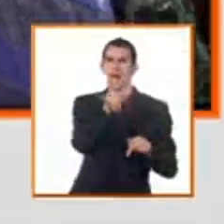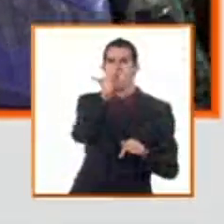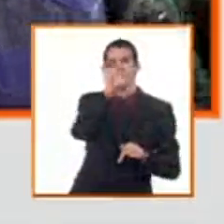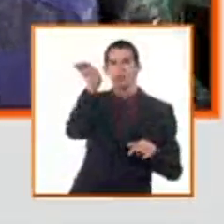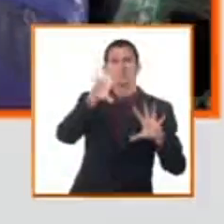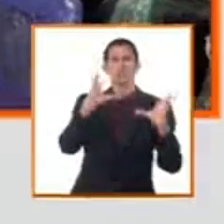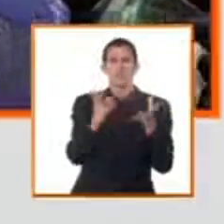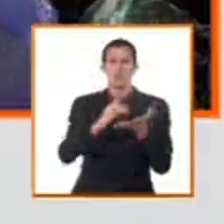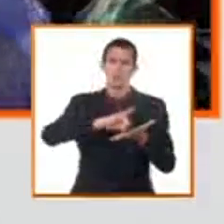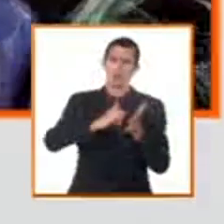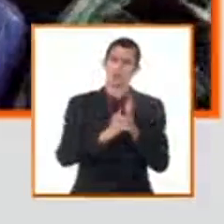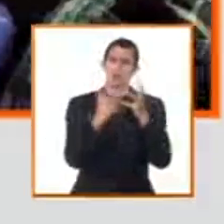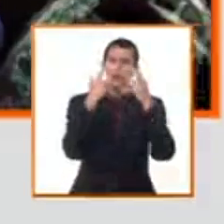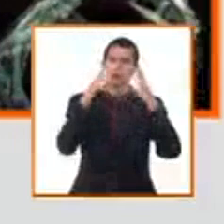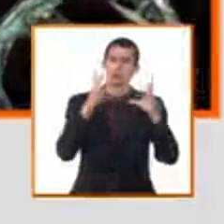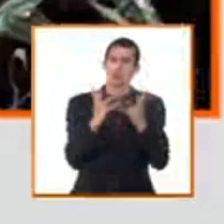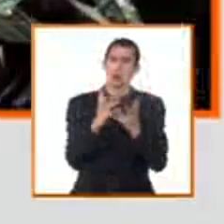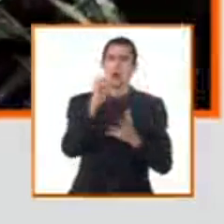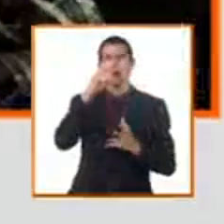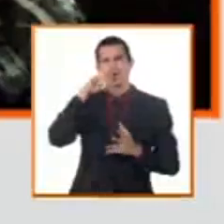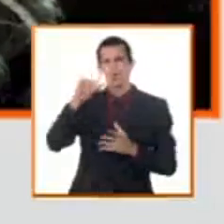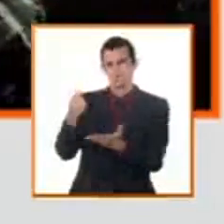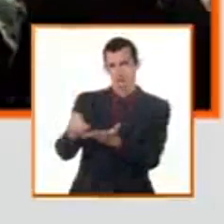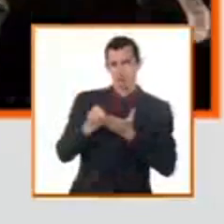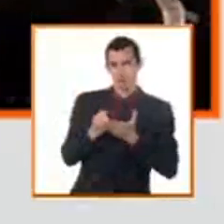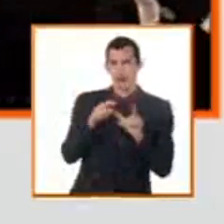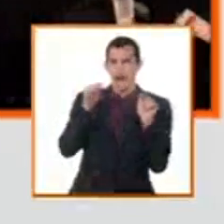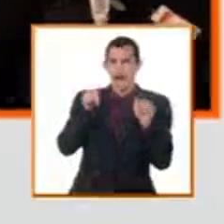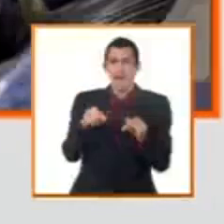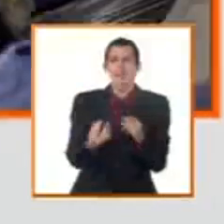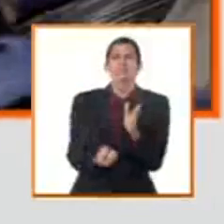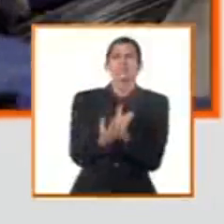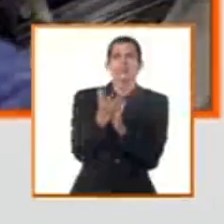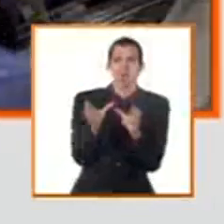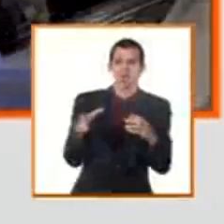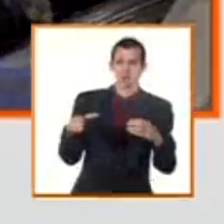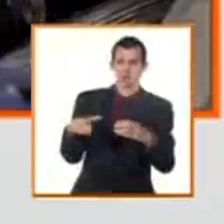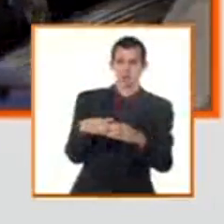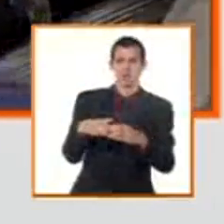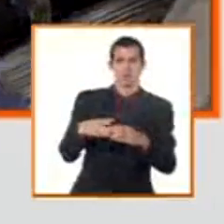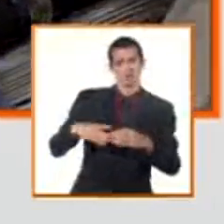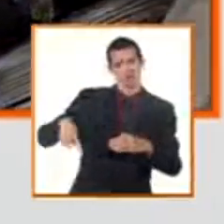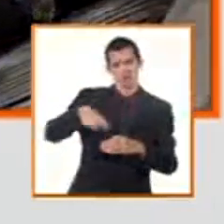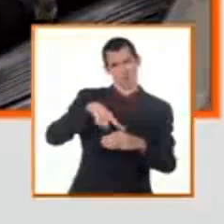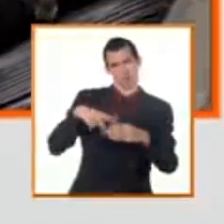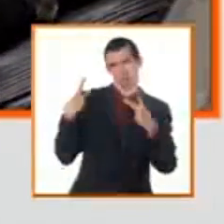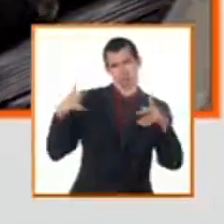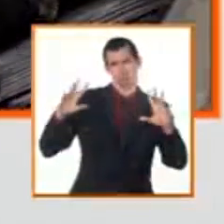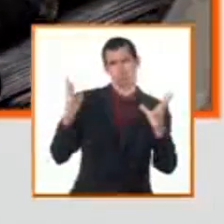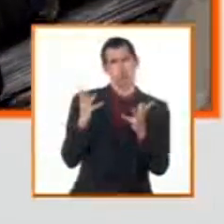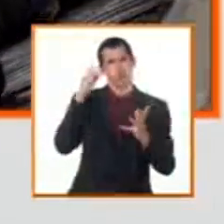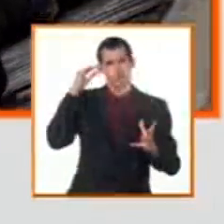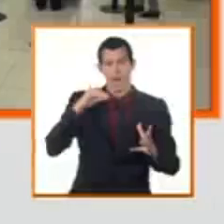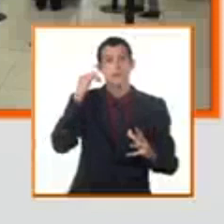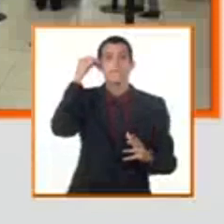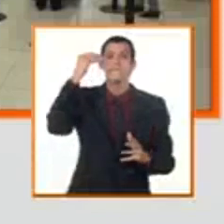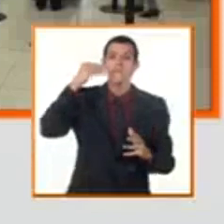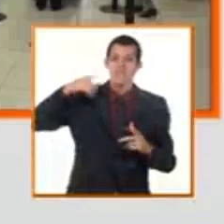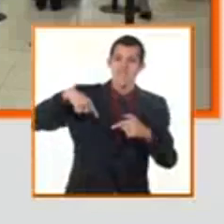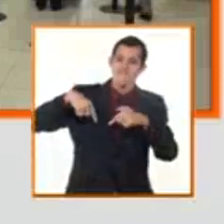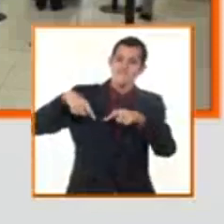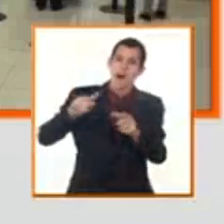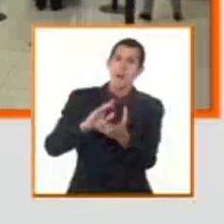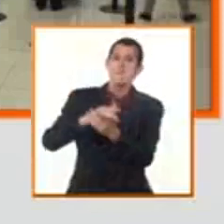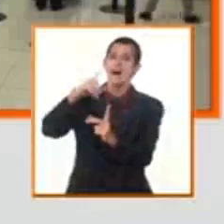aperturado esa oficina. Nosotros tenemos la proyección de extenderlo al aeropuerto de Varadero. Actualmente